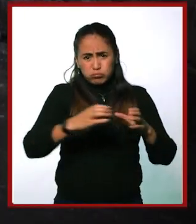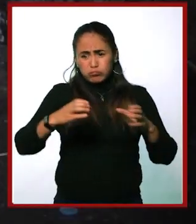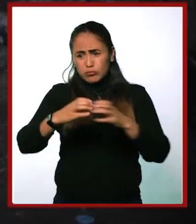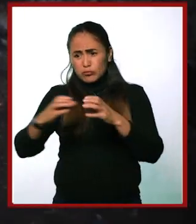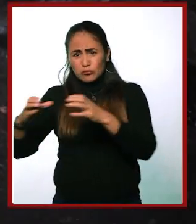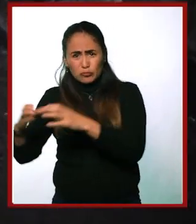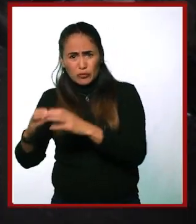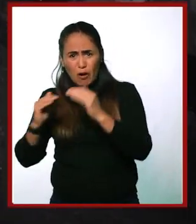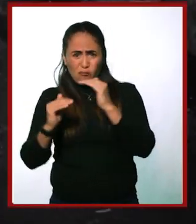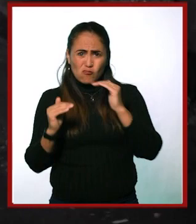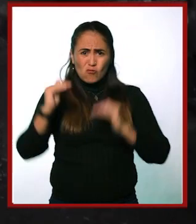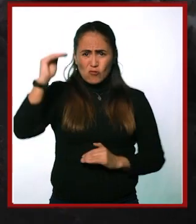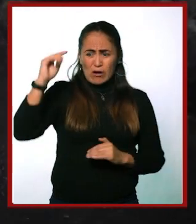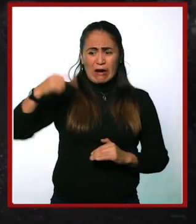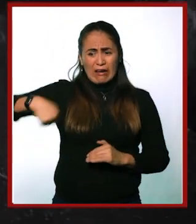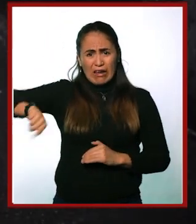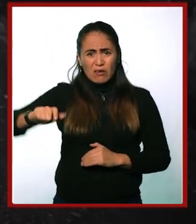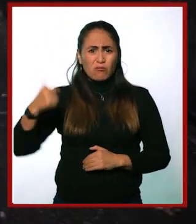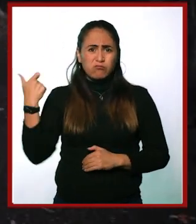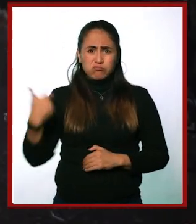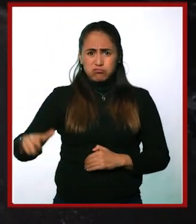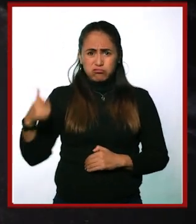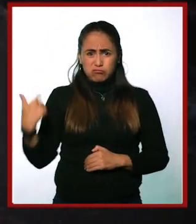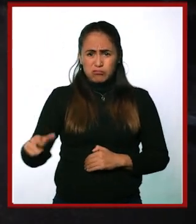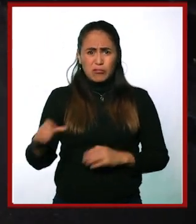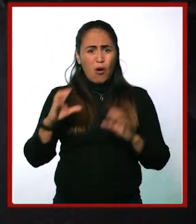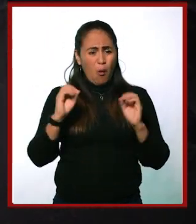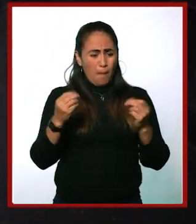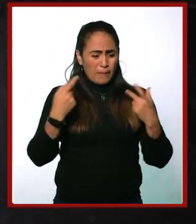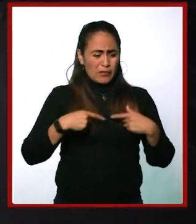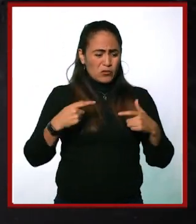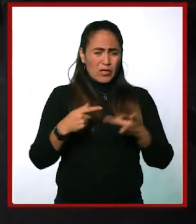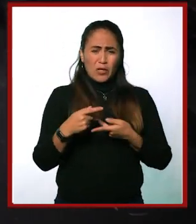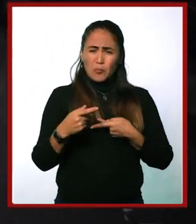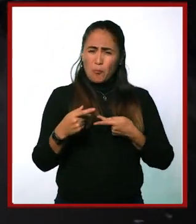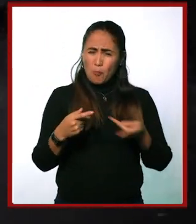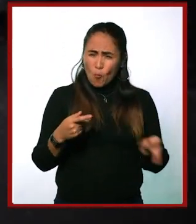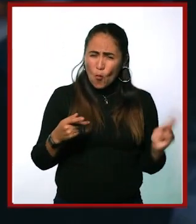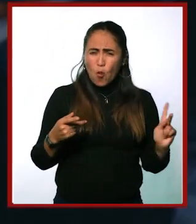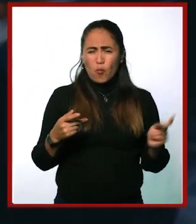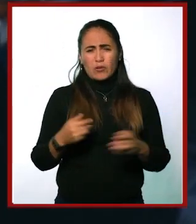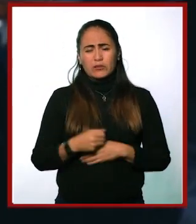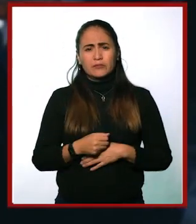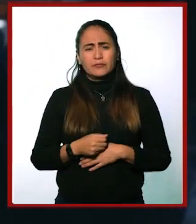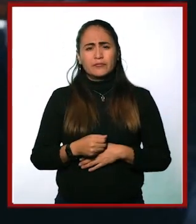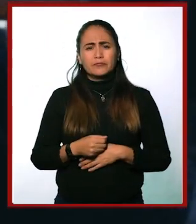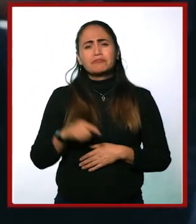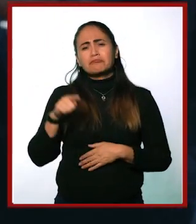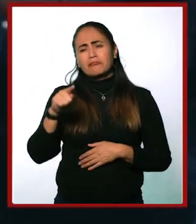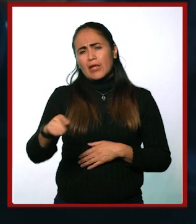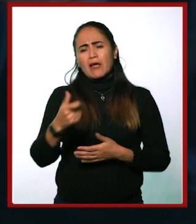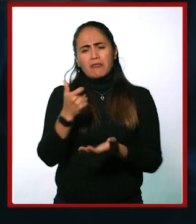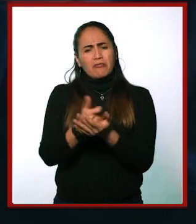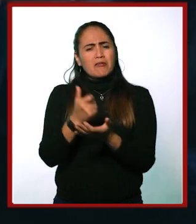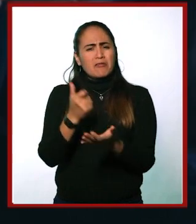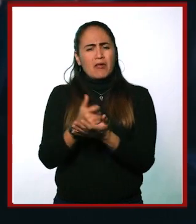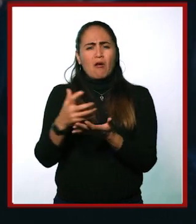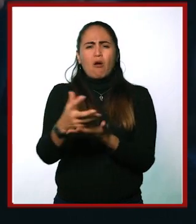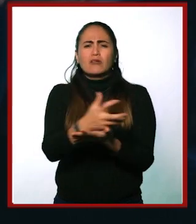tan grande entre los que más tienen y los que menos tienen, entre aquellos que tienen unos ingresos